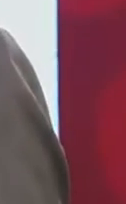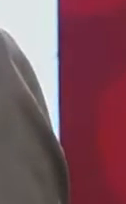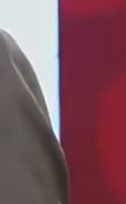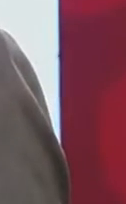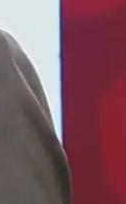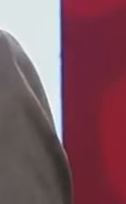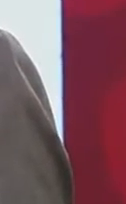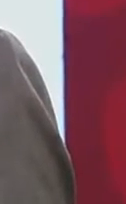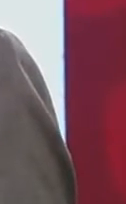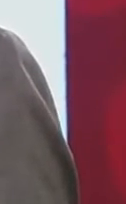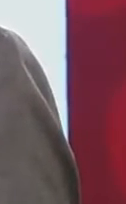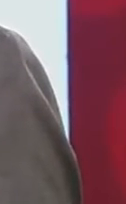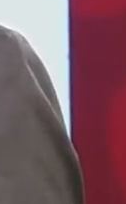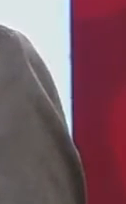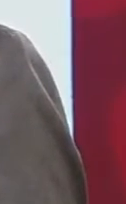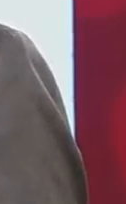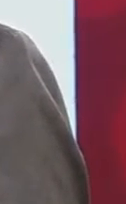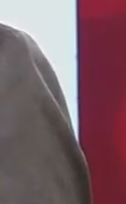Se da en